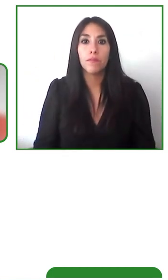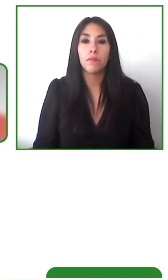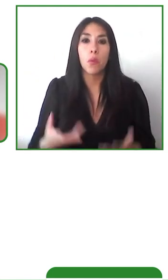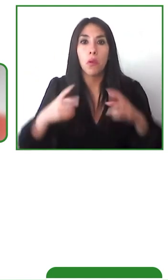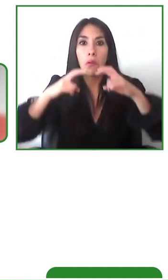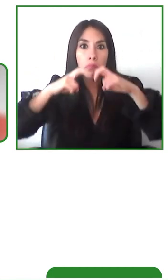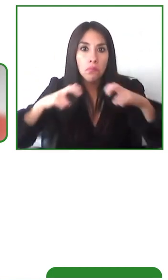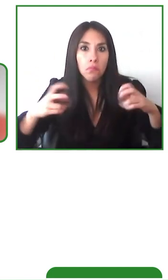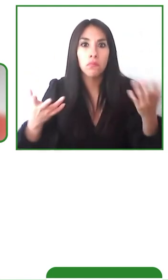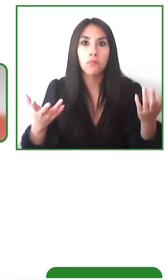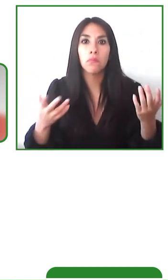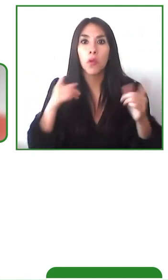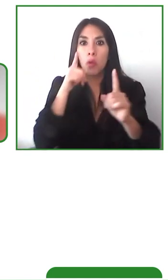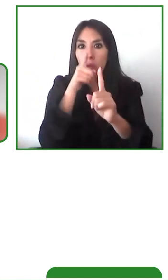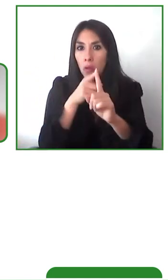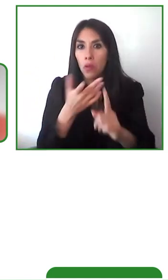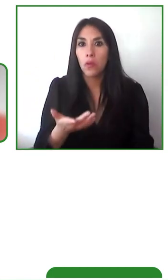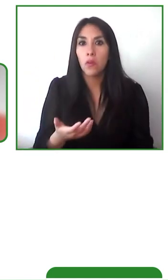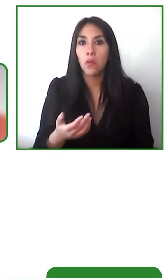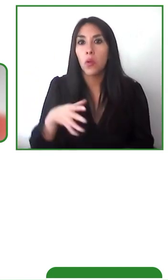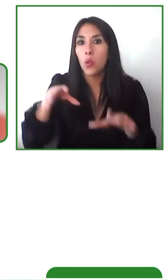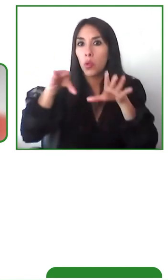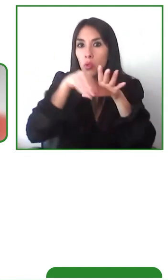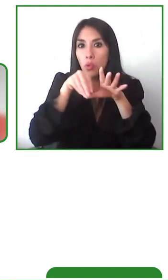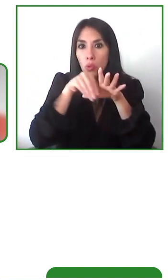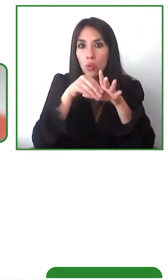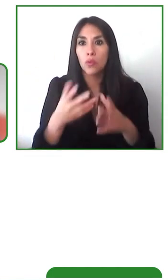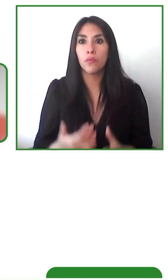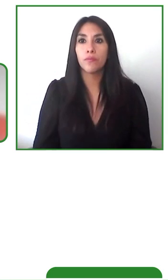con inclusión en frente todo el tiempo.